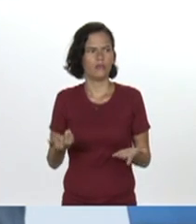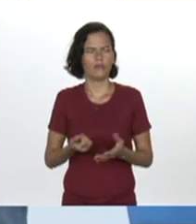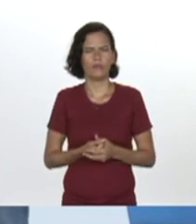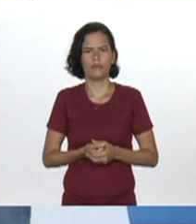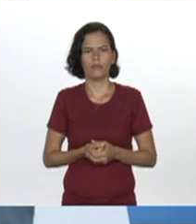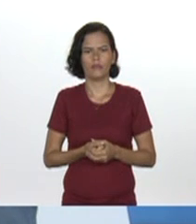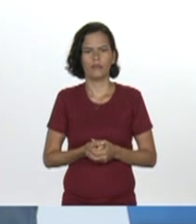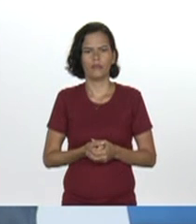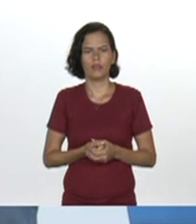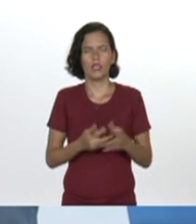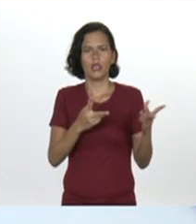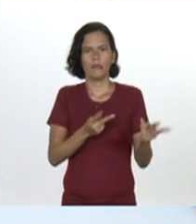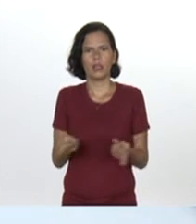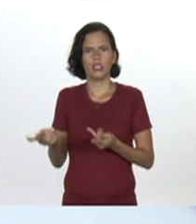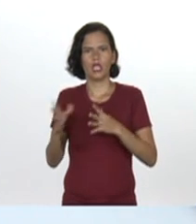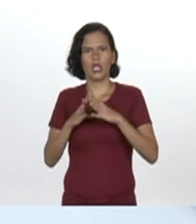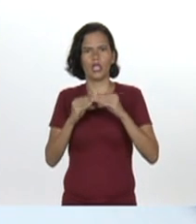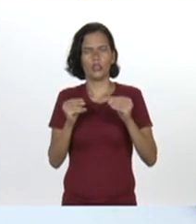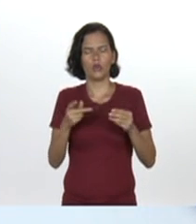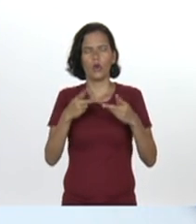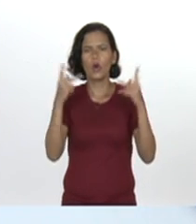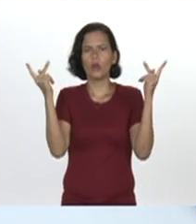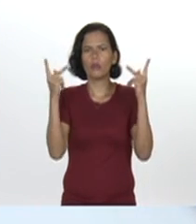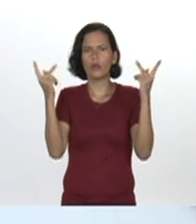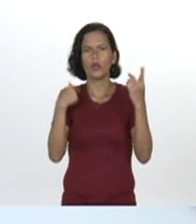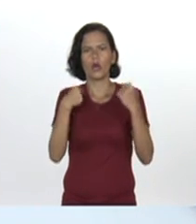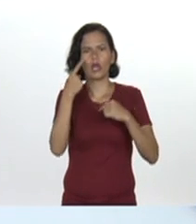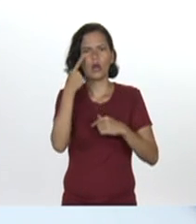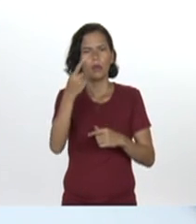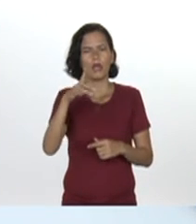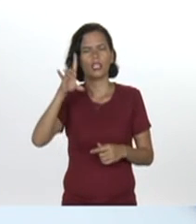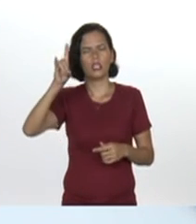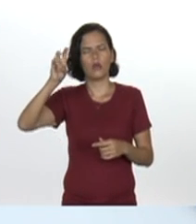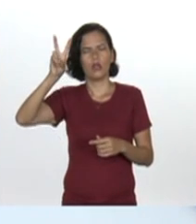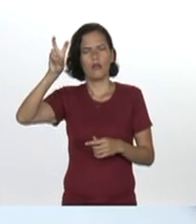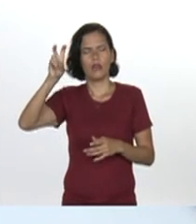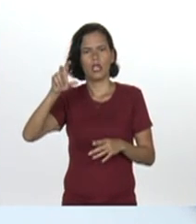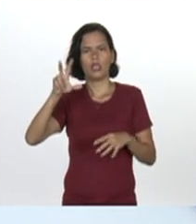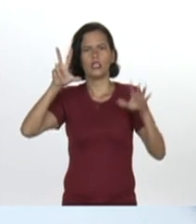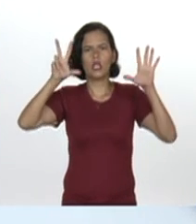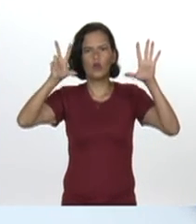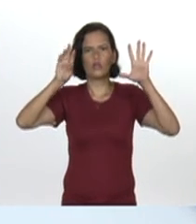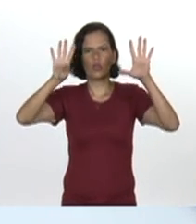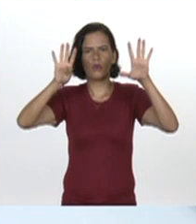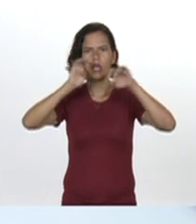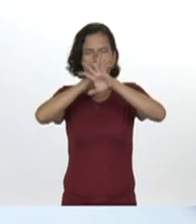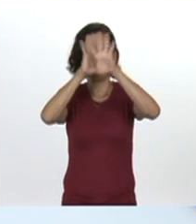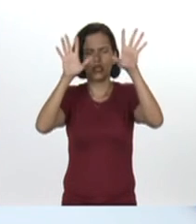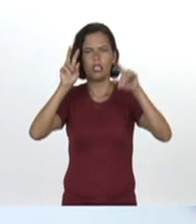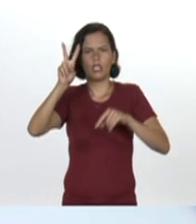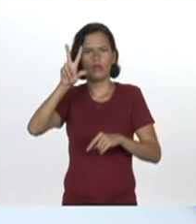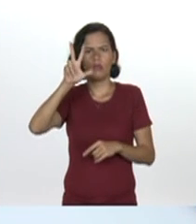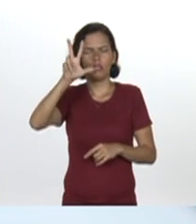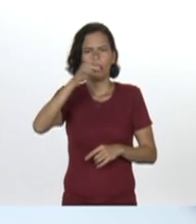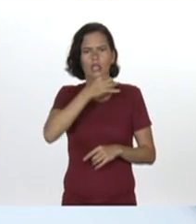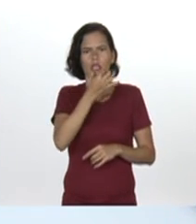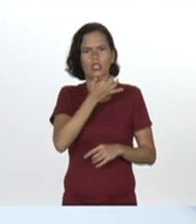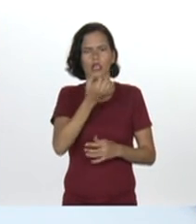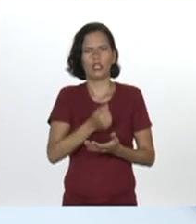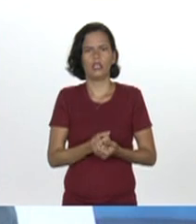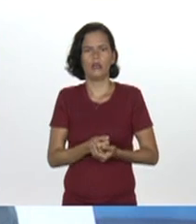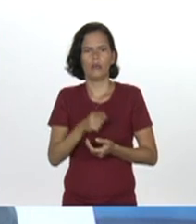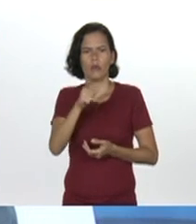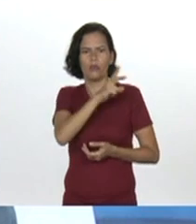Minangeli? Nos falta invitar a todo nuestro público a que nos sintonice de lunes a viernes de 8 a 9 de la mañana y de 2 a 3 de la